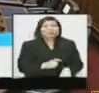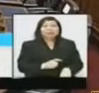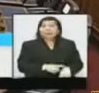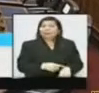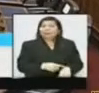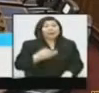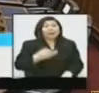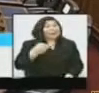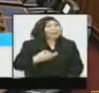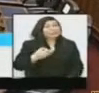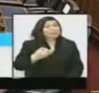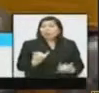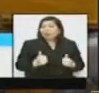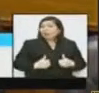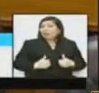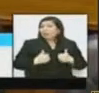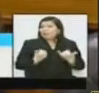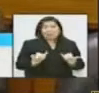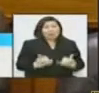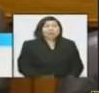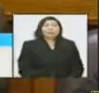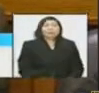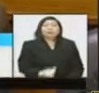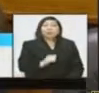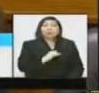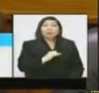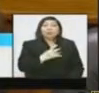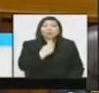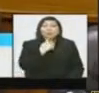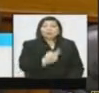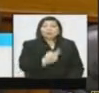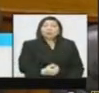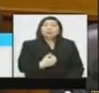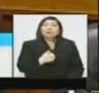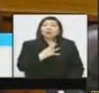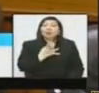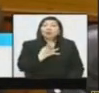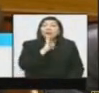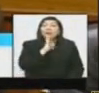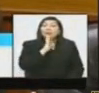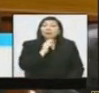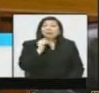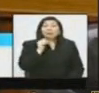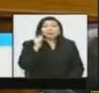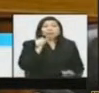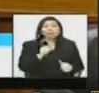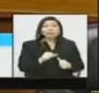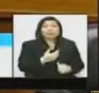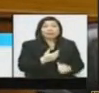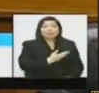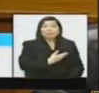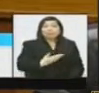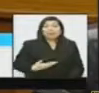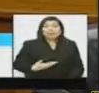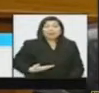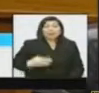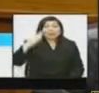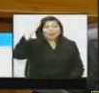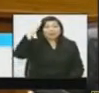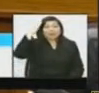estadistas que tratan de que recibir charlas lo que nosotros siempre como en